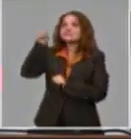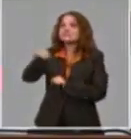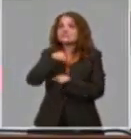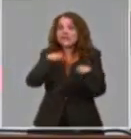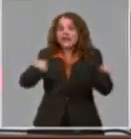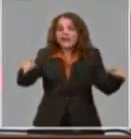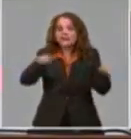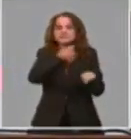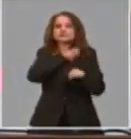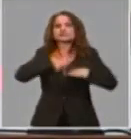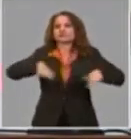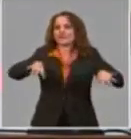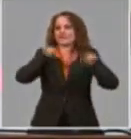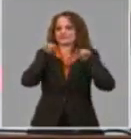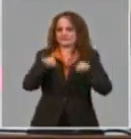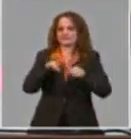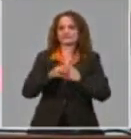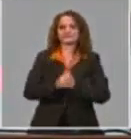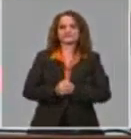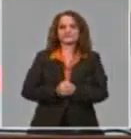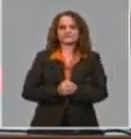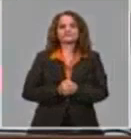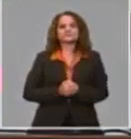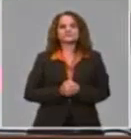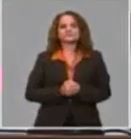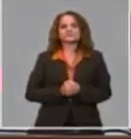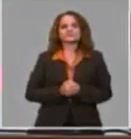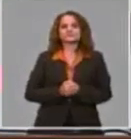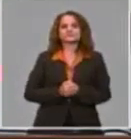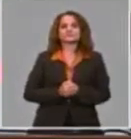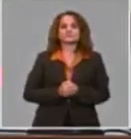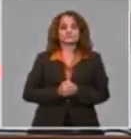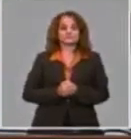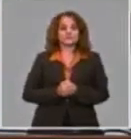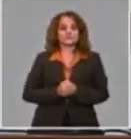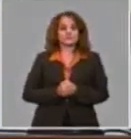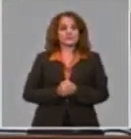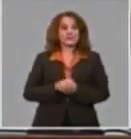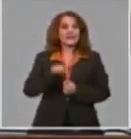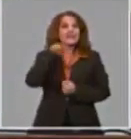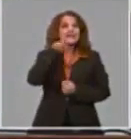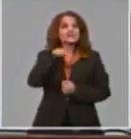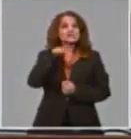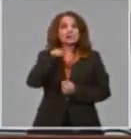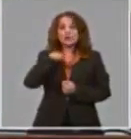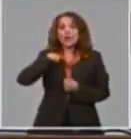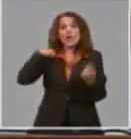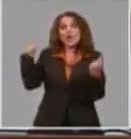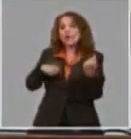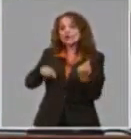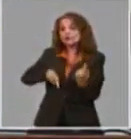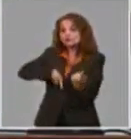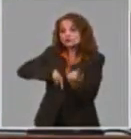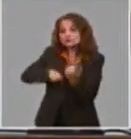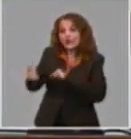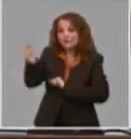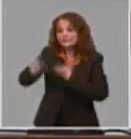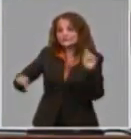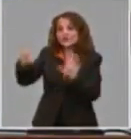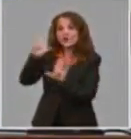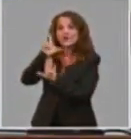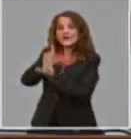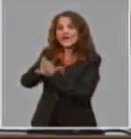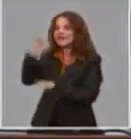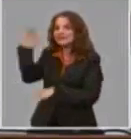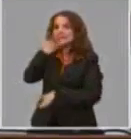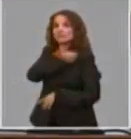en nuestra sociedad. Aquí insistir en lo que planteaba el primer ministro, es un enfrentamiento popular, es un enfrentamiento con todas